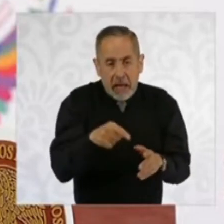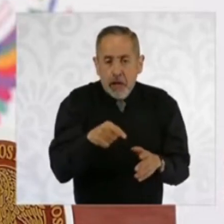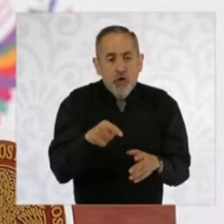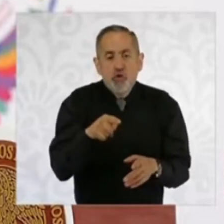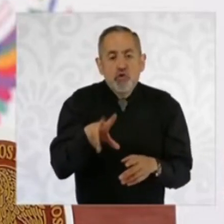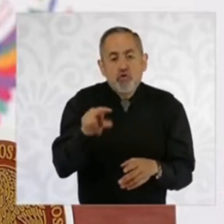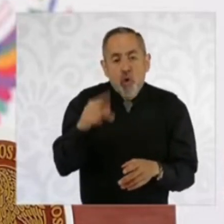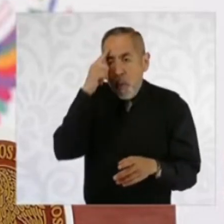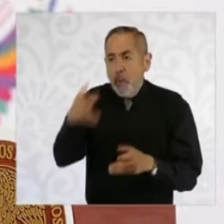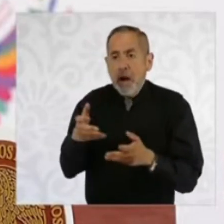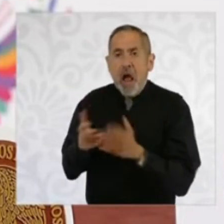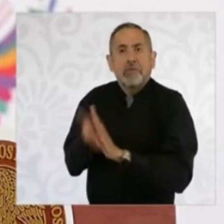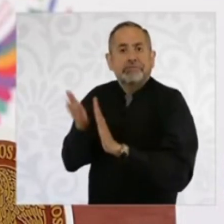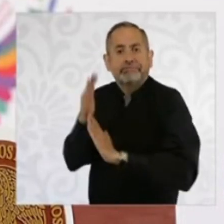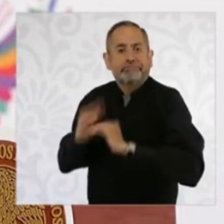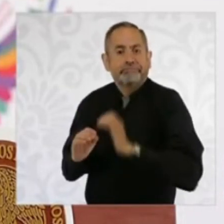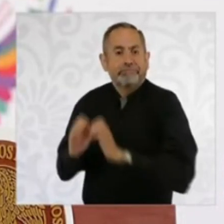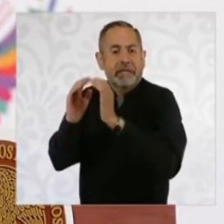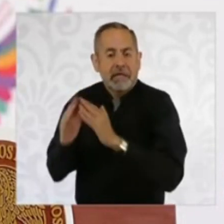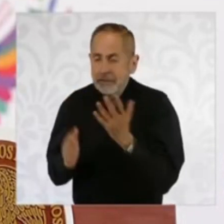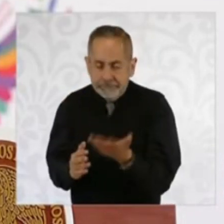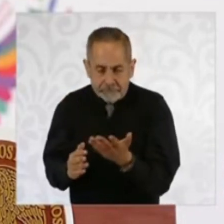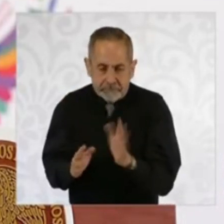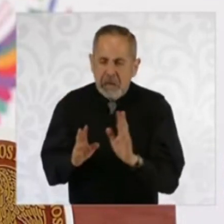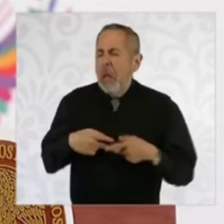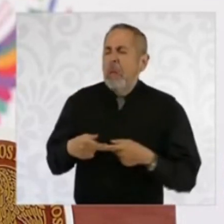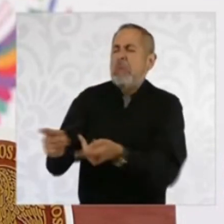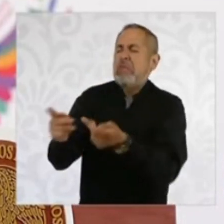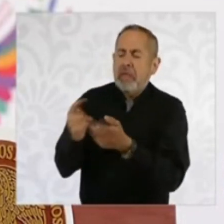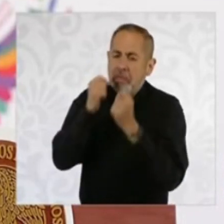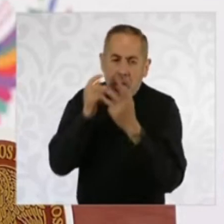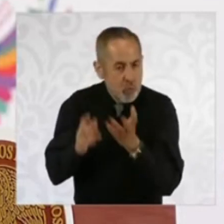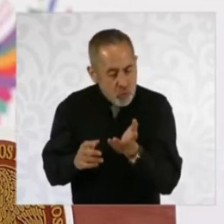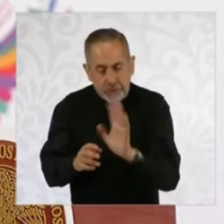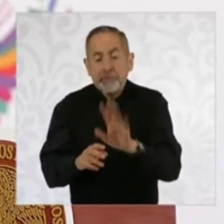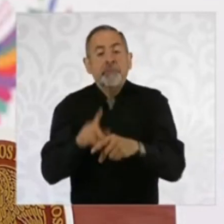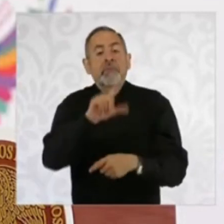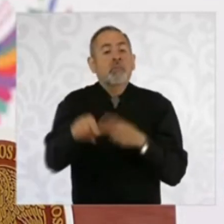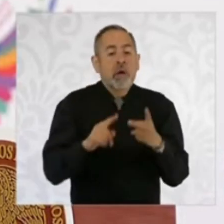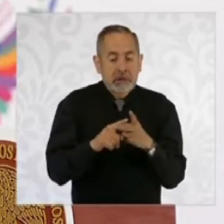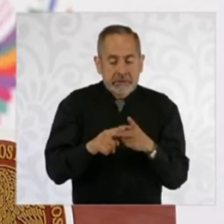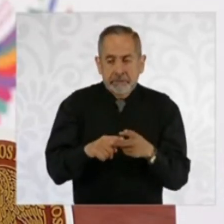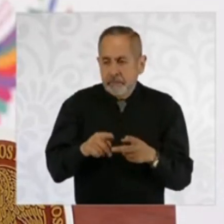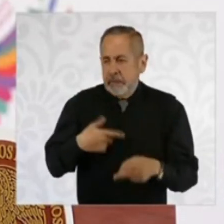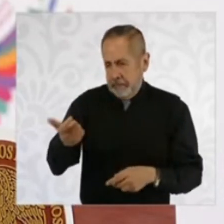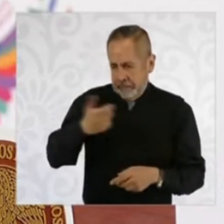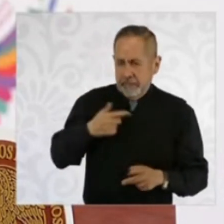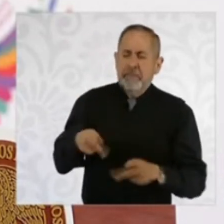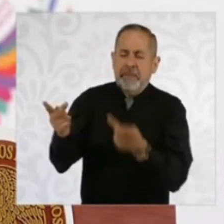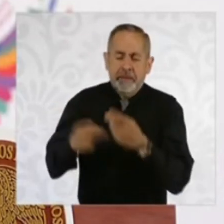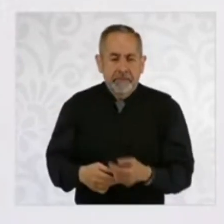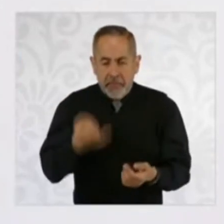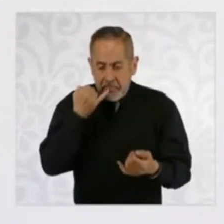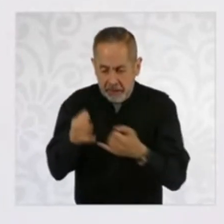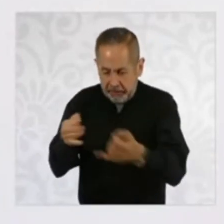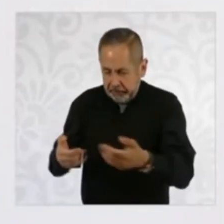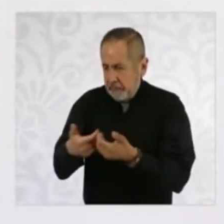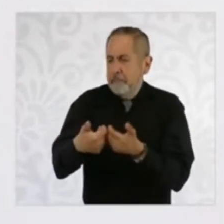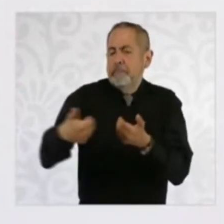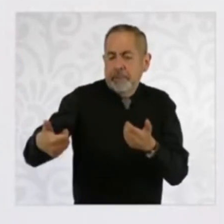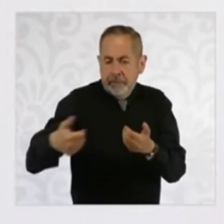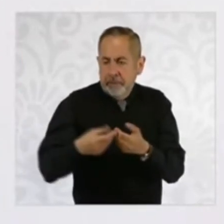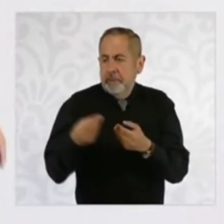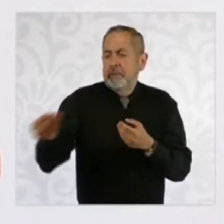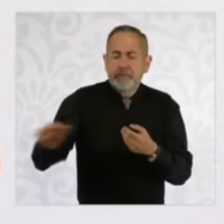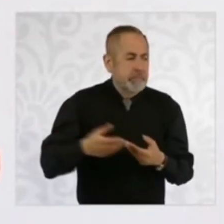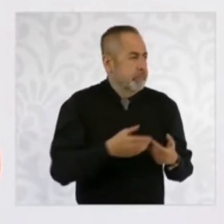Y segundo, en el caso de la propiedad, pues para poder deslindar un predio de propiedad ejidal que está en el registro agrario para pasarlo,